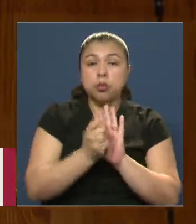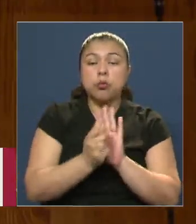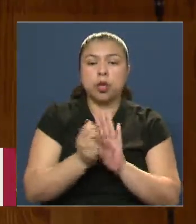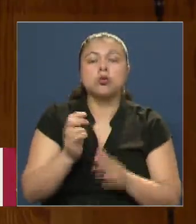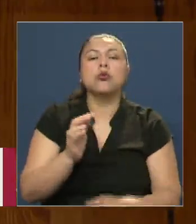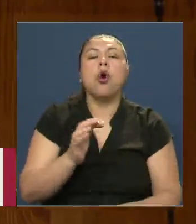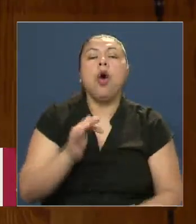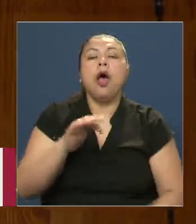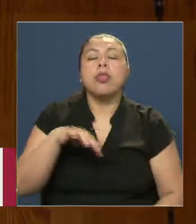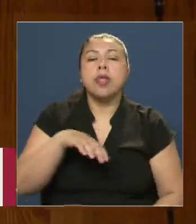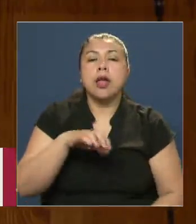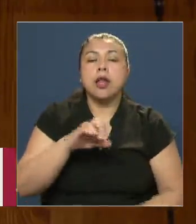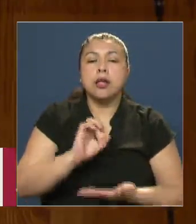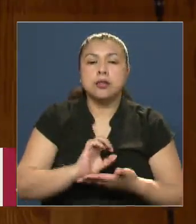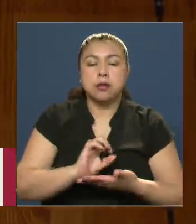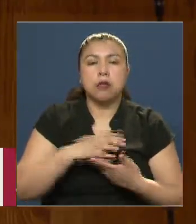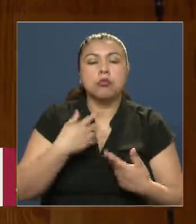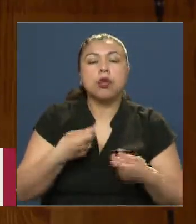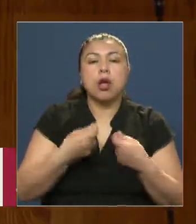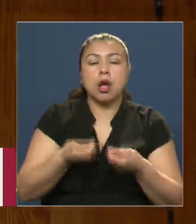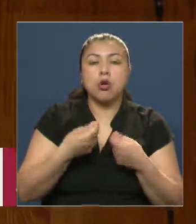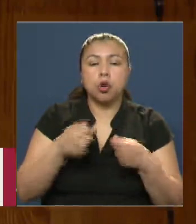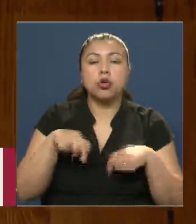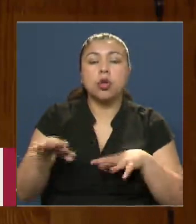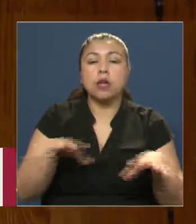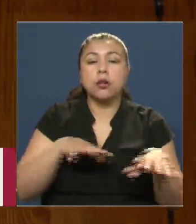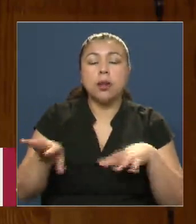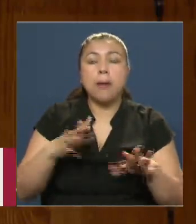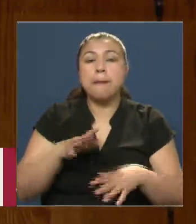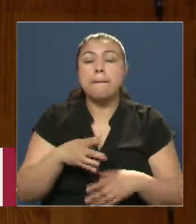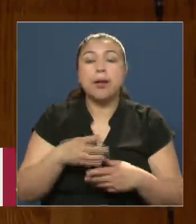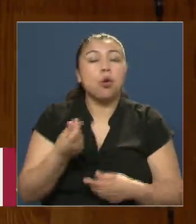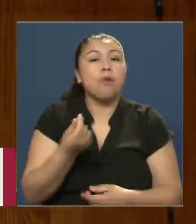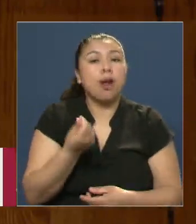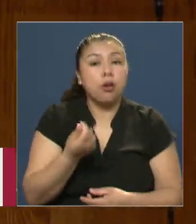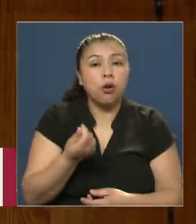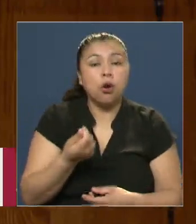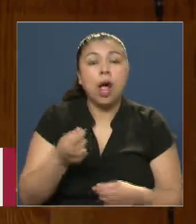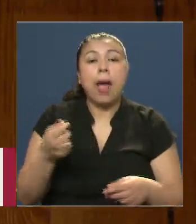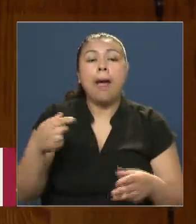último, los costos asociados a la materialización de esta actividad asciende a